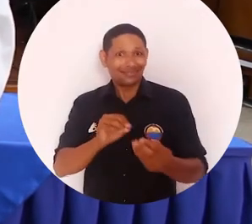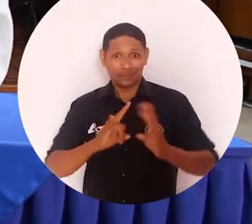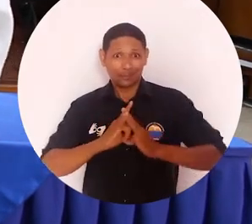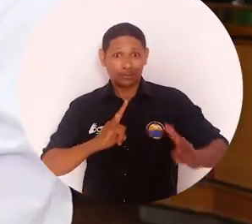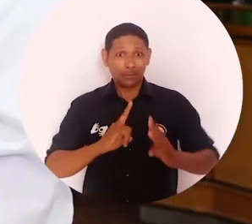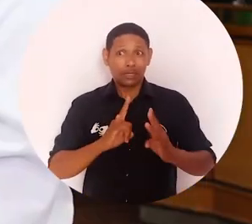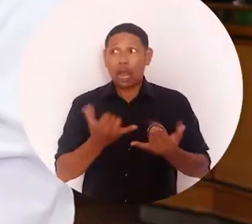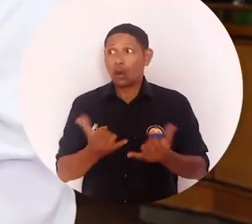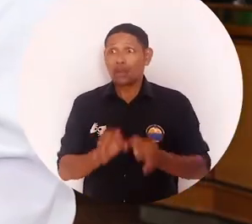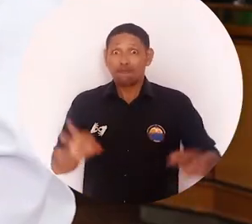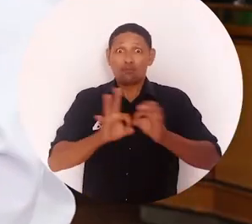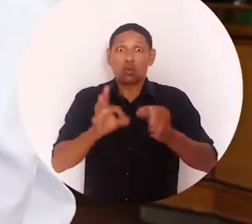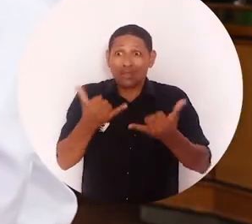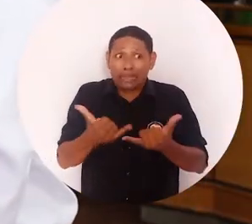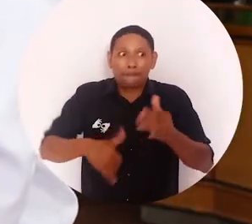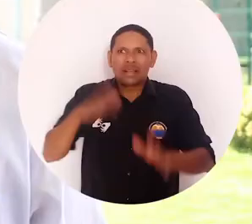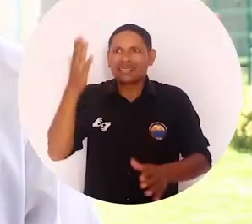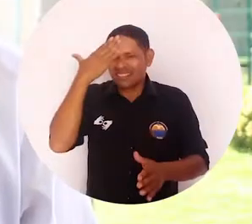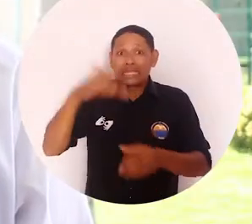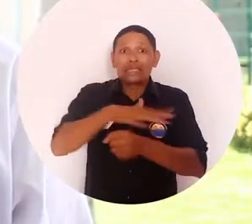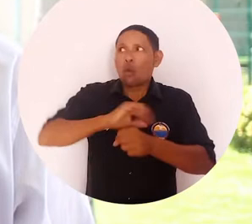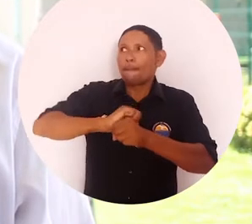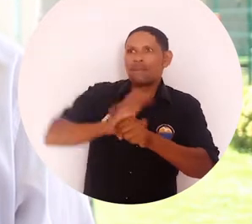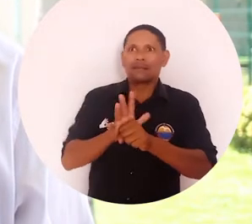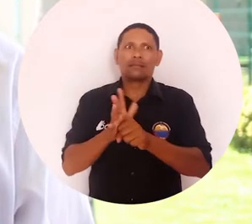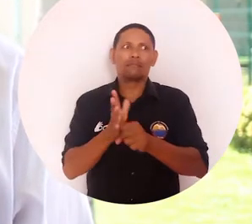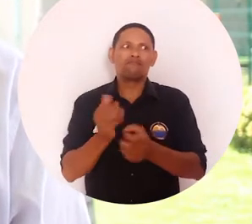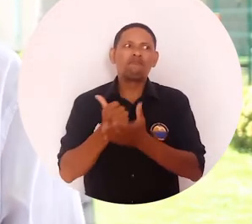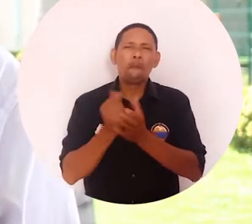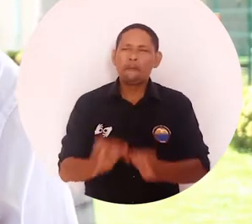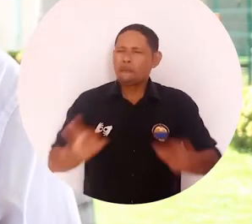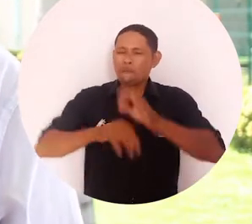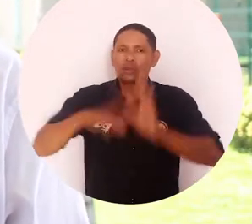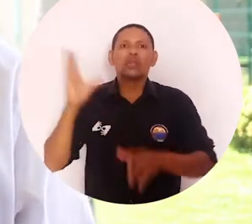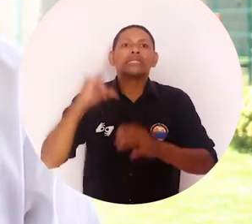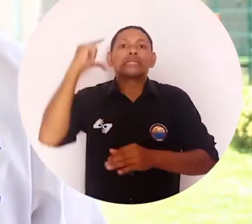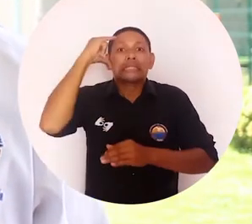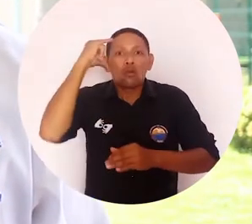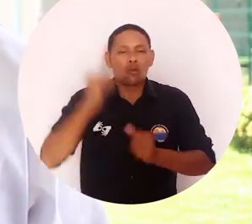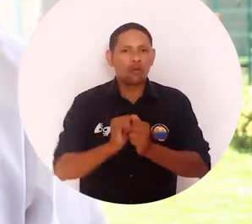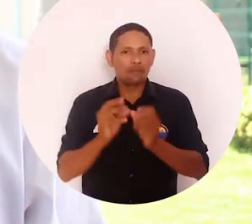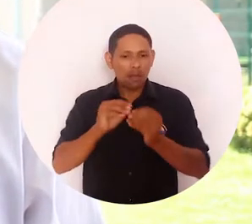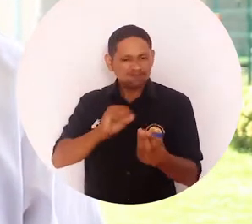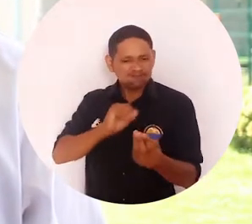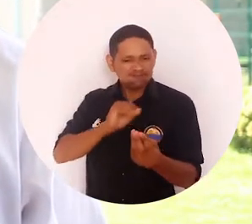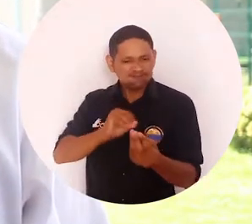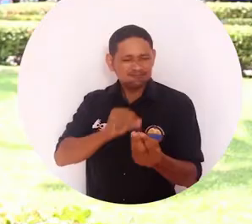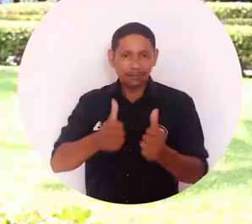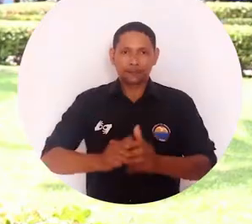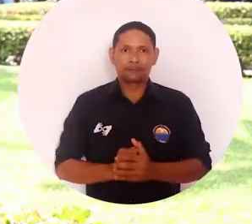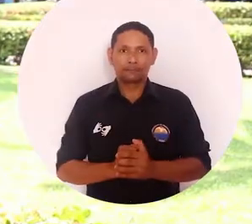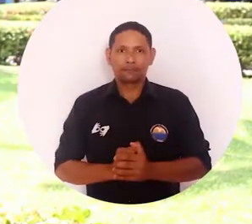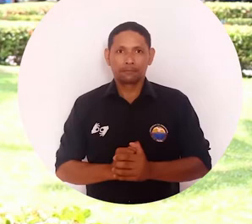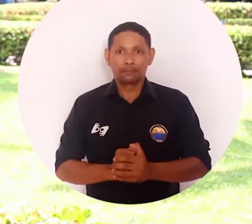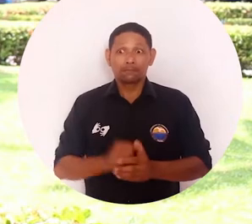pertinente en este momento y en la situación de pandemia. La parte psicológica, que es uno de los componentes muy importantes de la preparación.